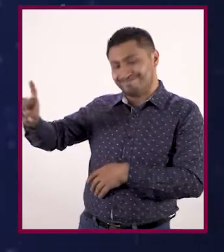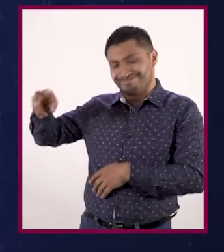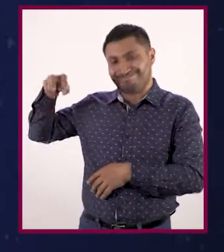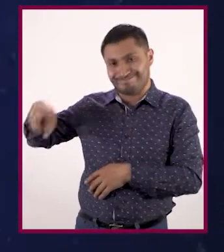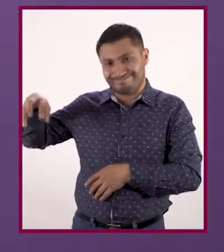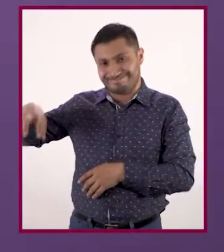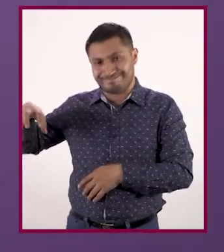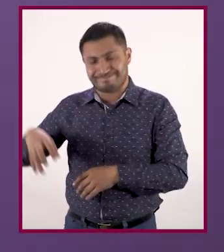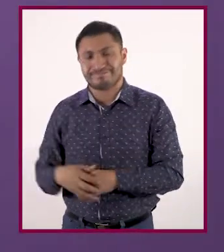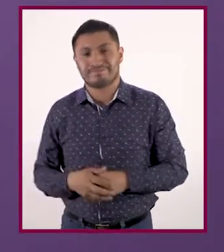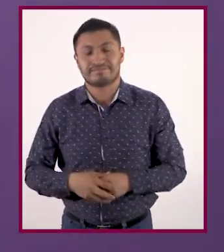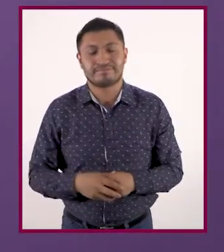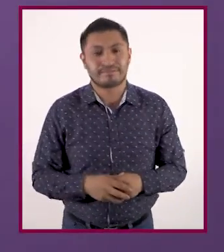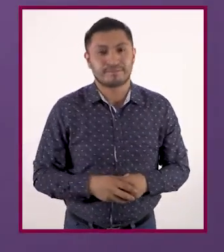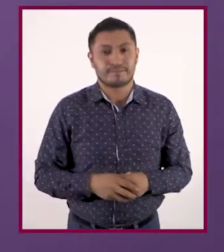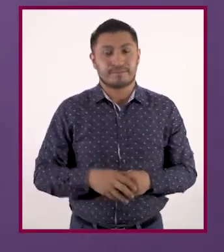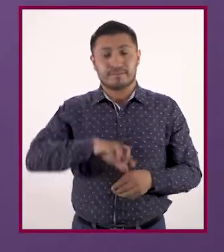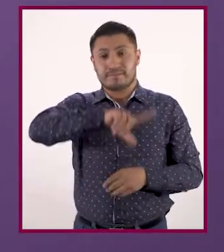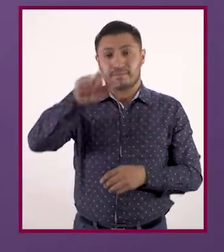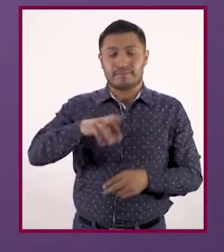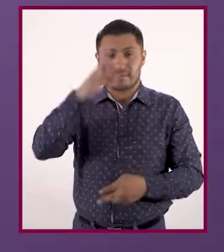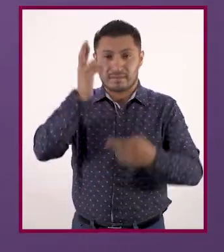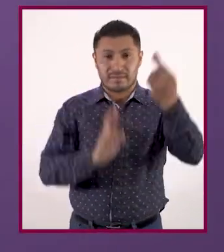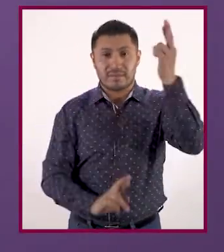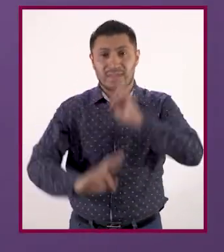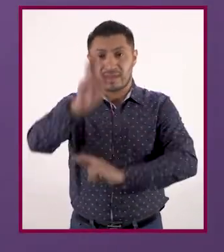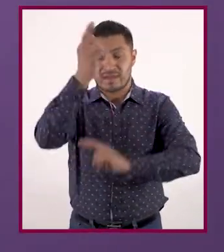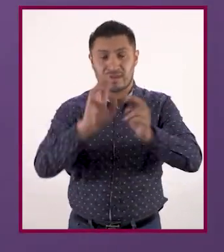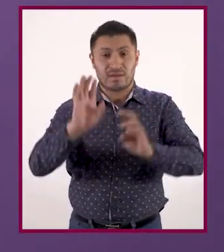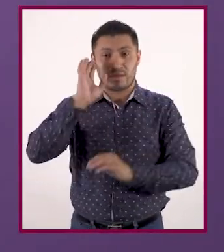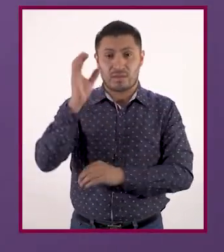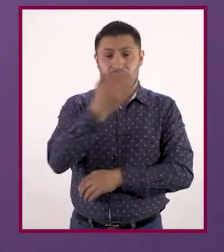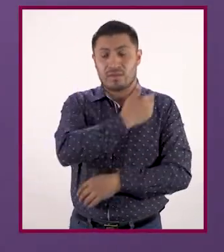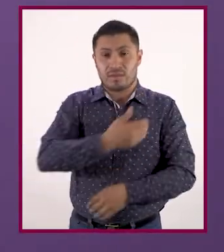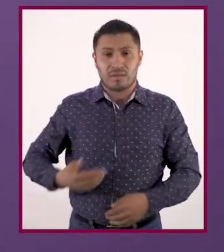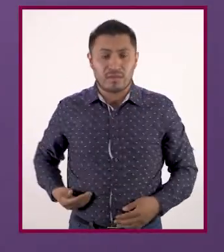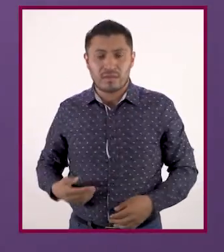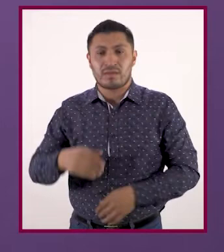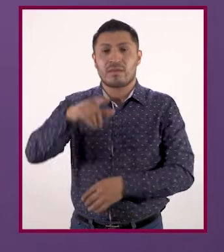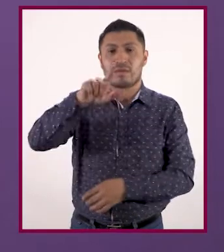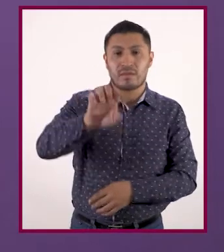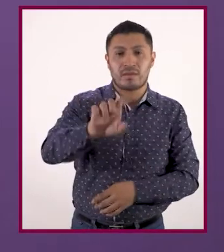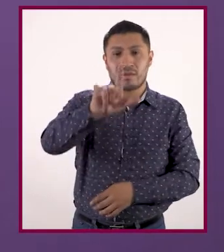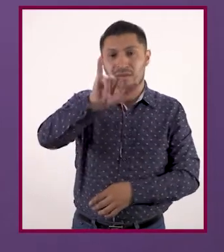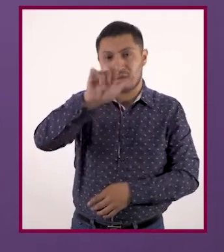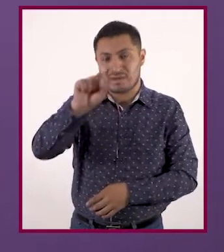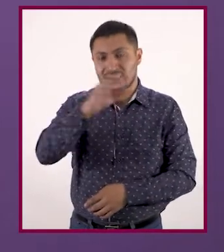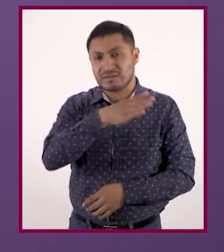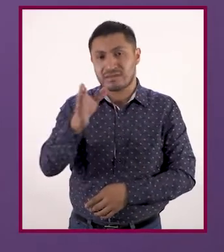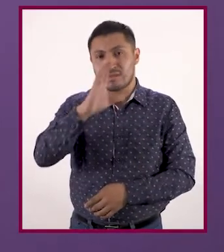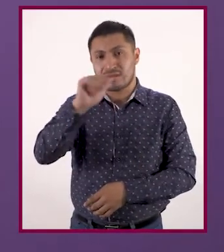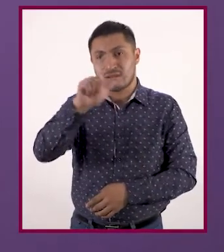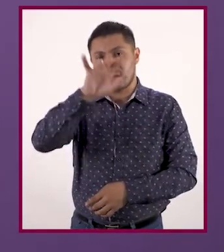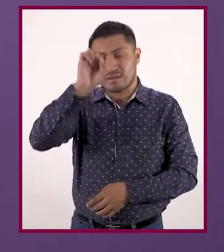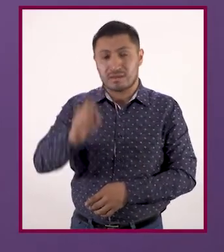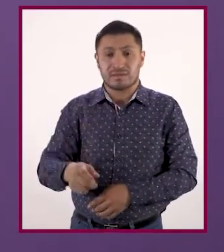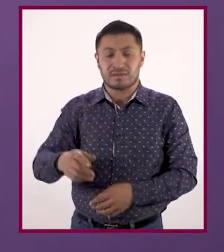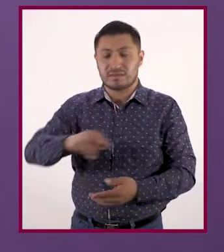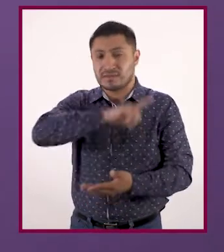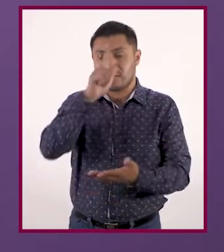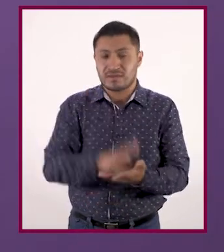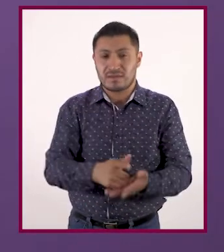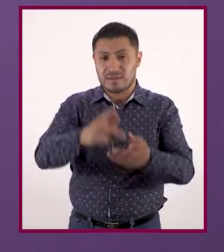ubicó a la derecha tras la revolución durante la presidencia de plutarco elías calles se promulgó la ley de tolerancia de cultos